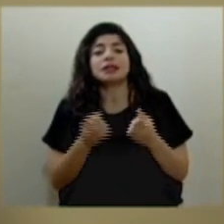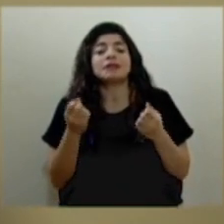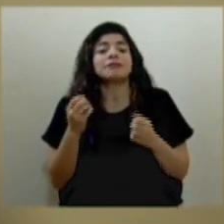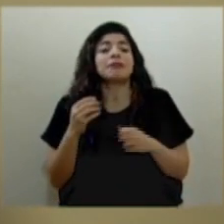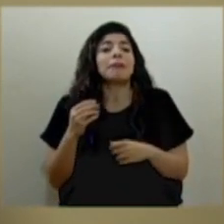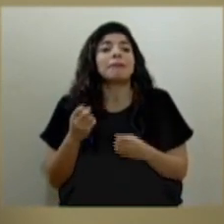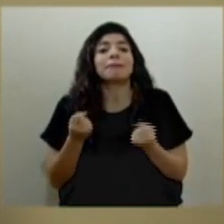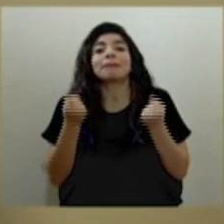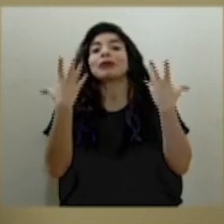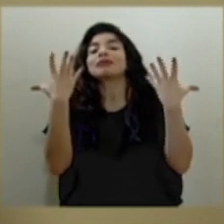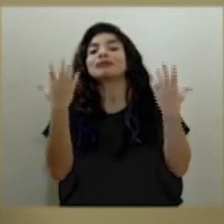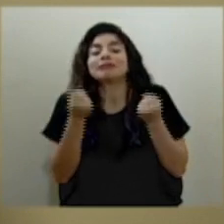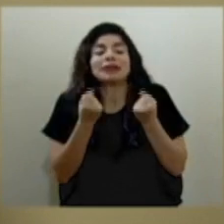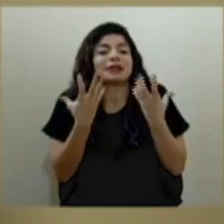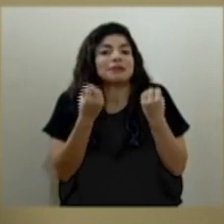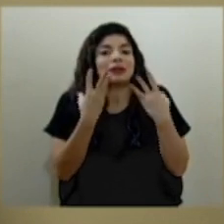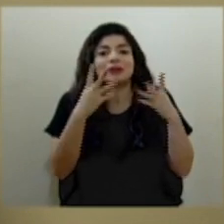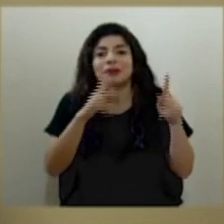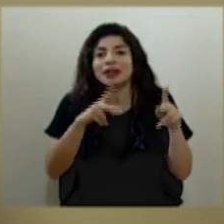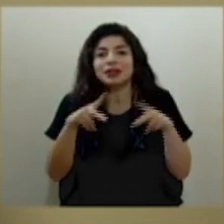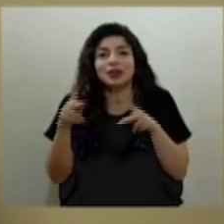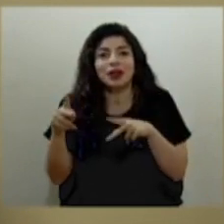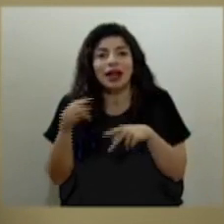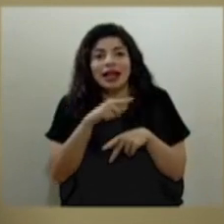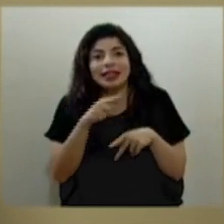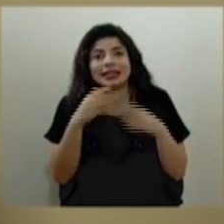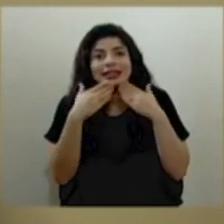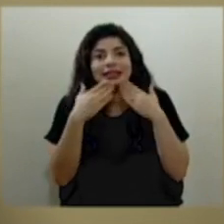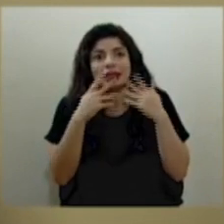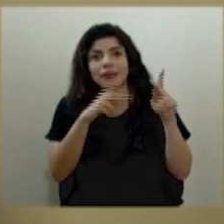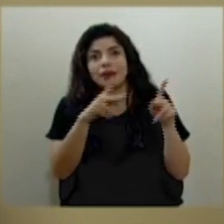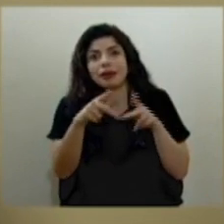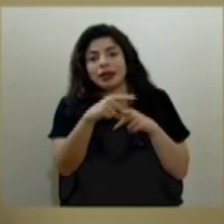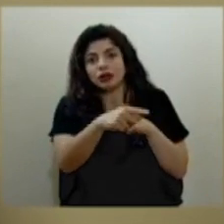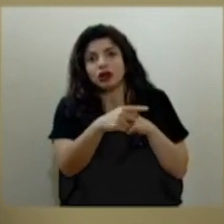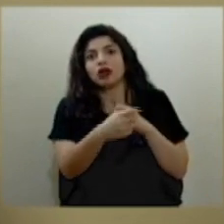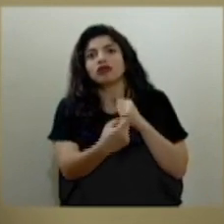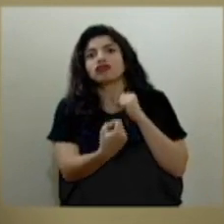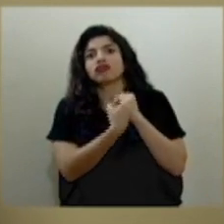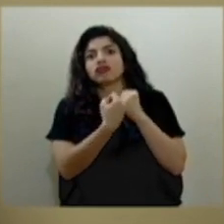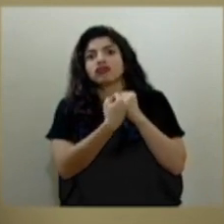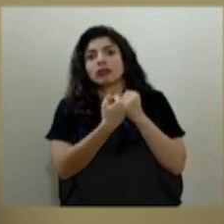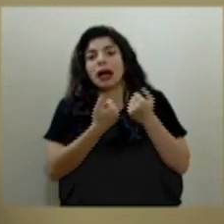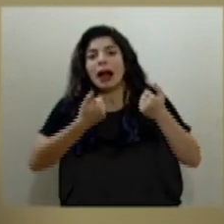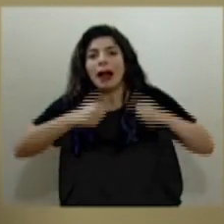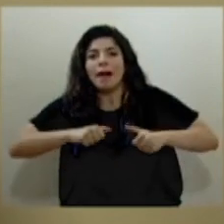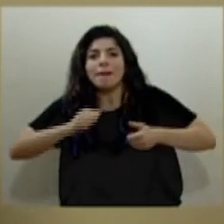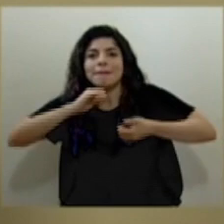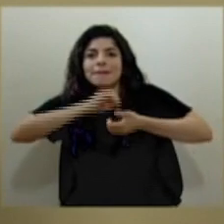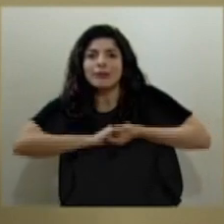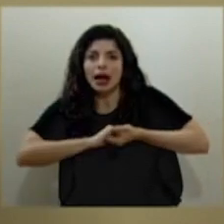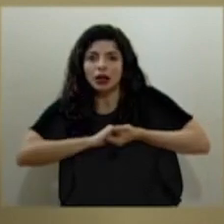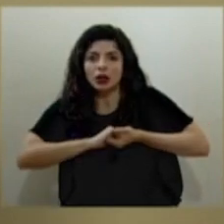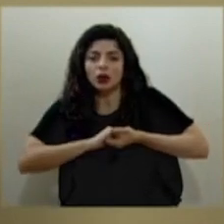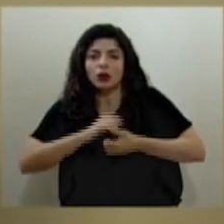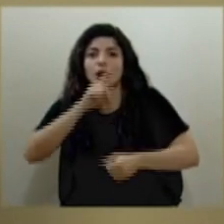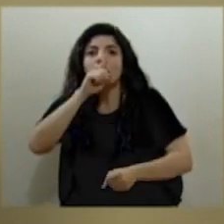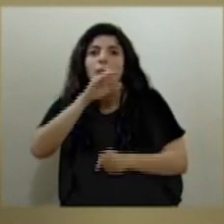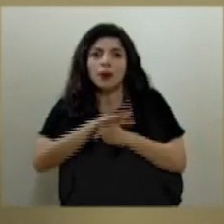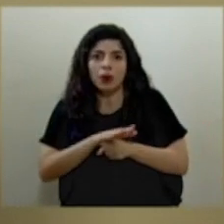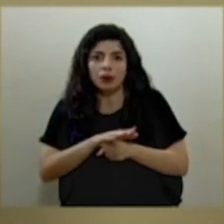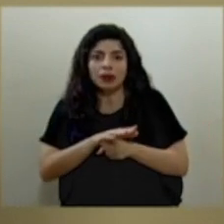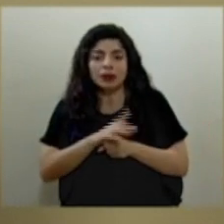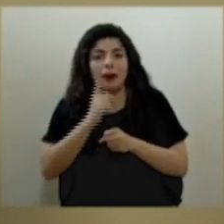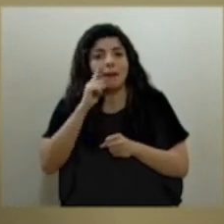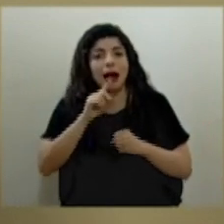miles de personas que se sumaron al pacto y al compromiso